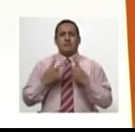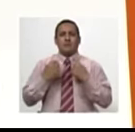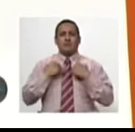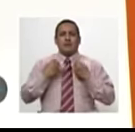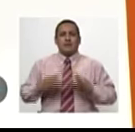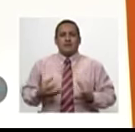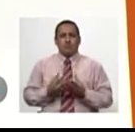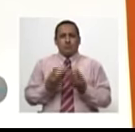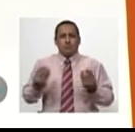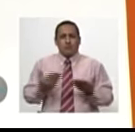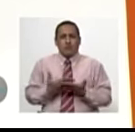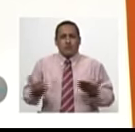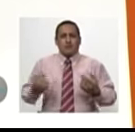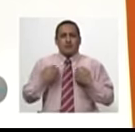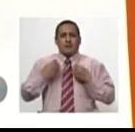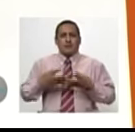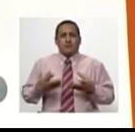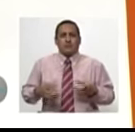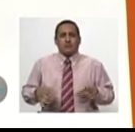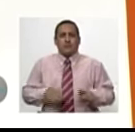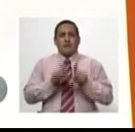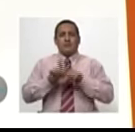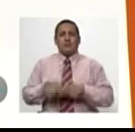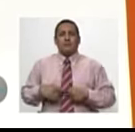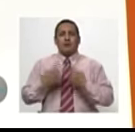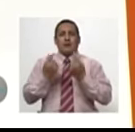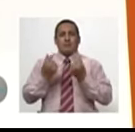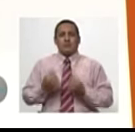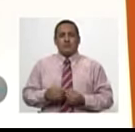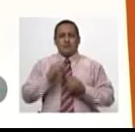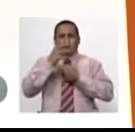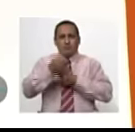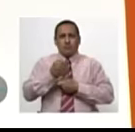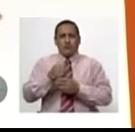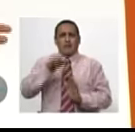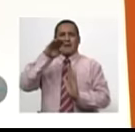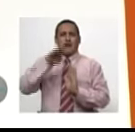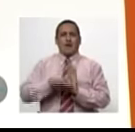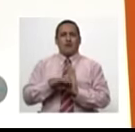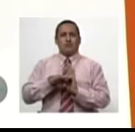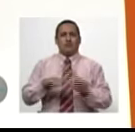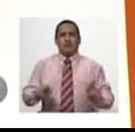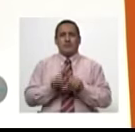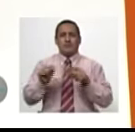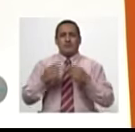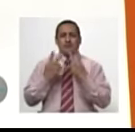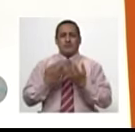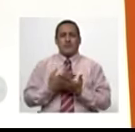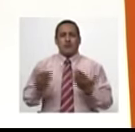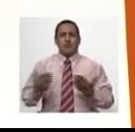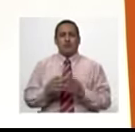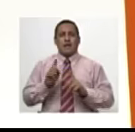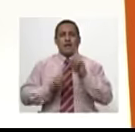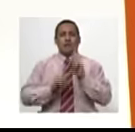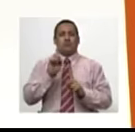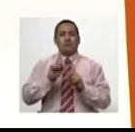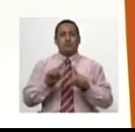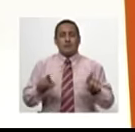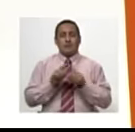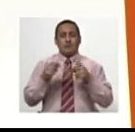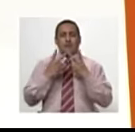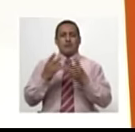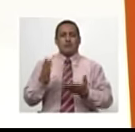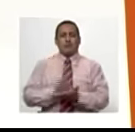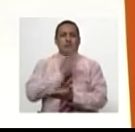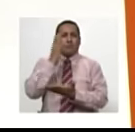los huevos de oro, le estamos matando, digamos, ¿no? Porque los precios de los minerales han bajado, entonces ya hay menos, y como ahora hay menos, entonces